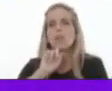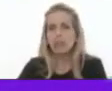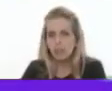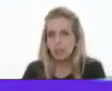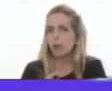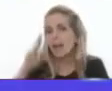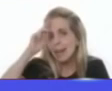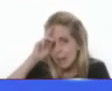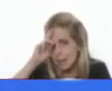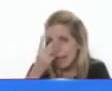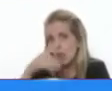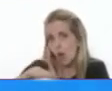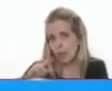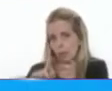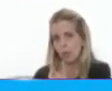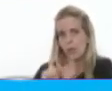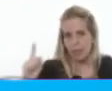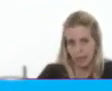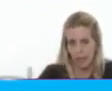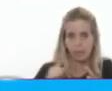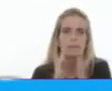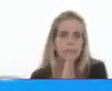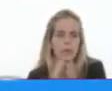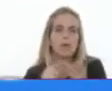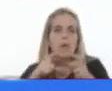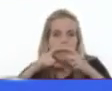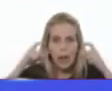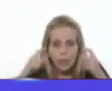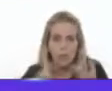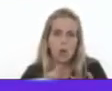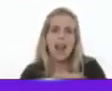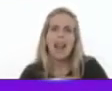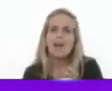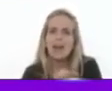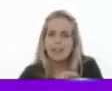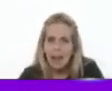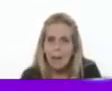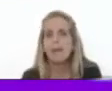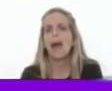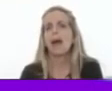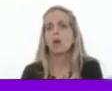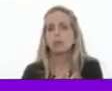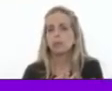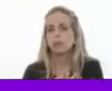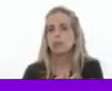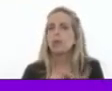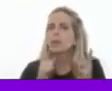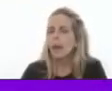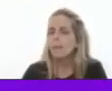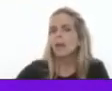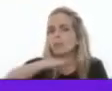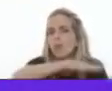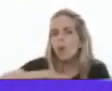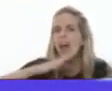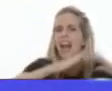2 metros de distancia, uso adecuado del barbijo, higiene de manos, mantener los ambientes ventilados y